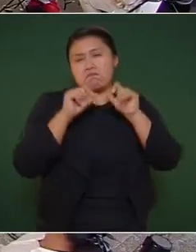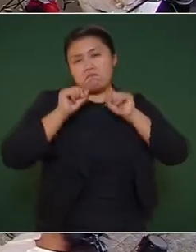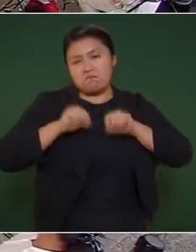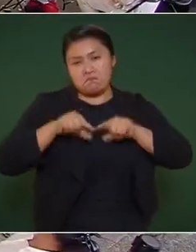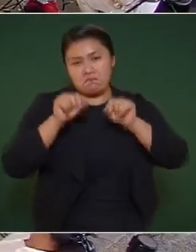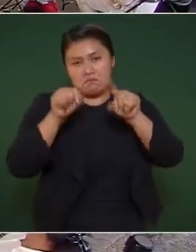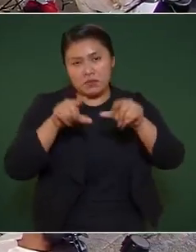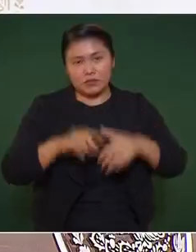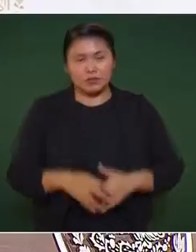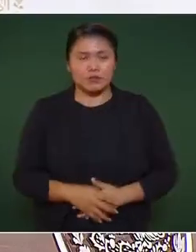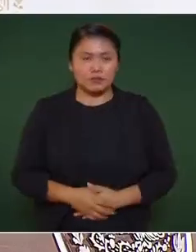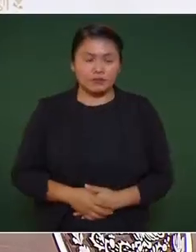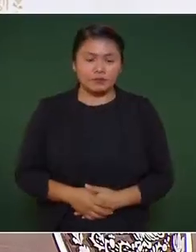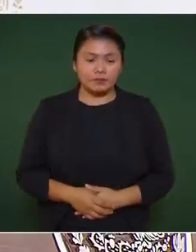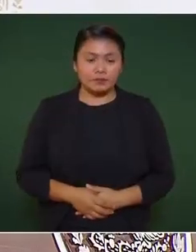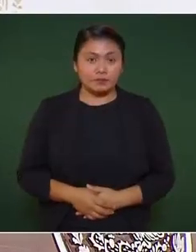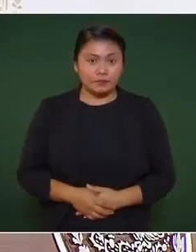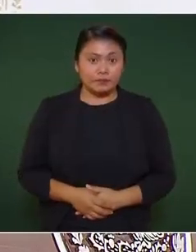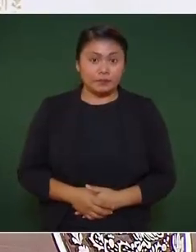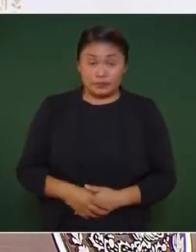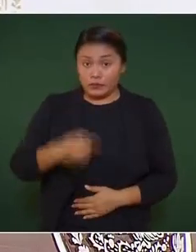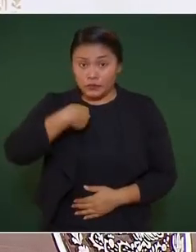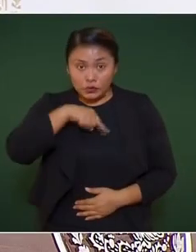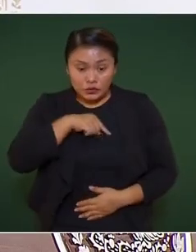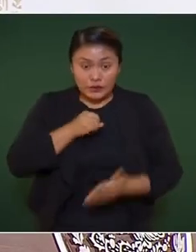La decisión de fondo